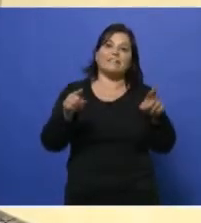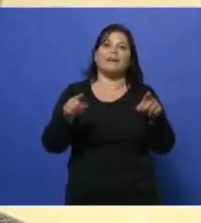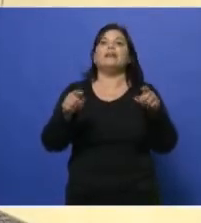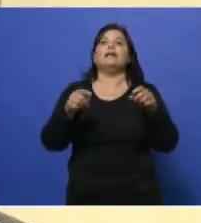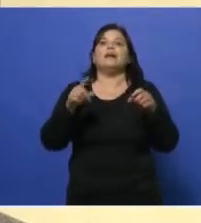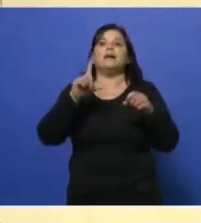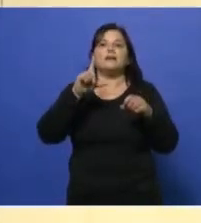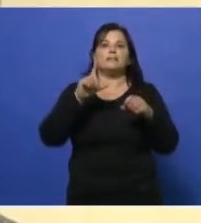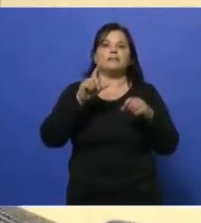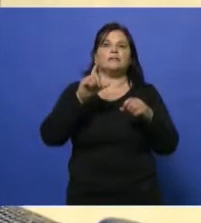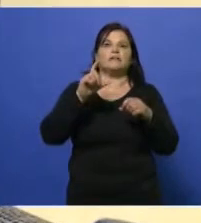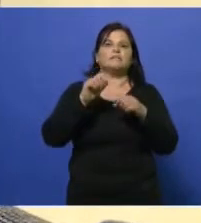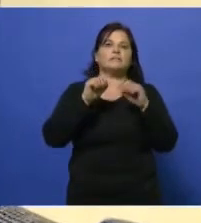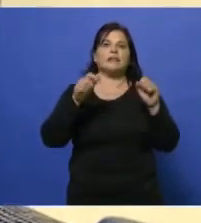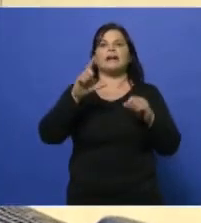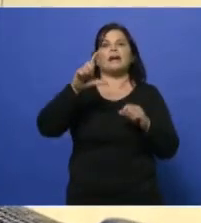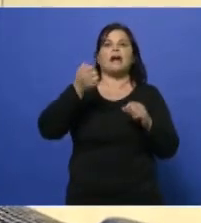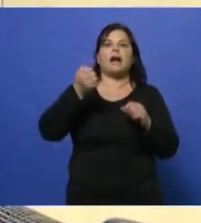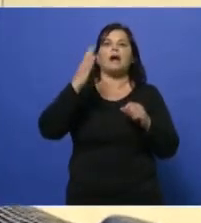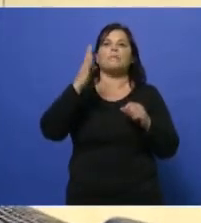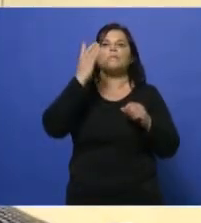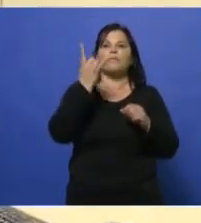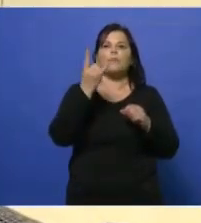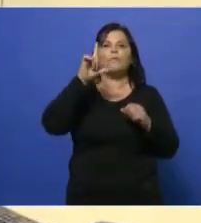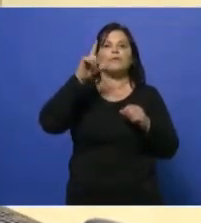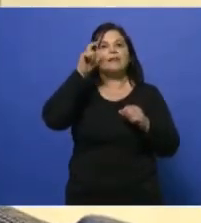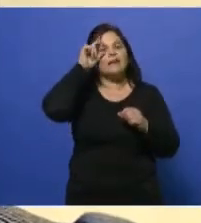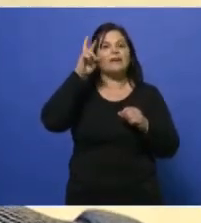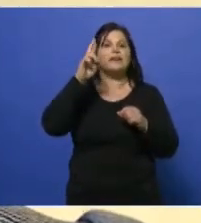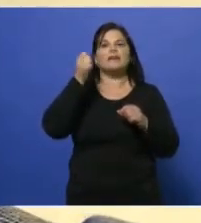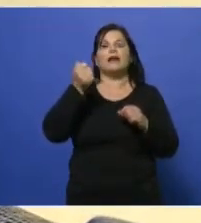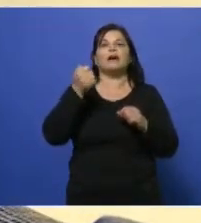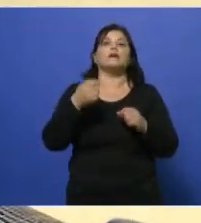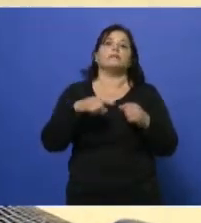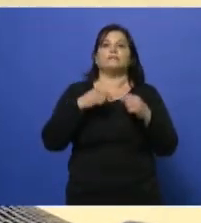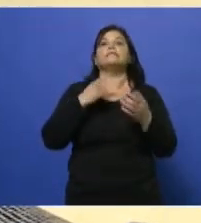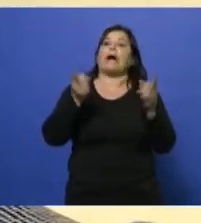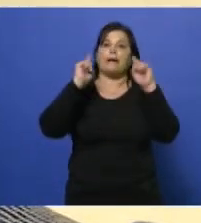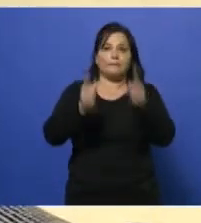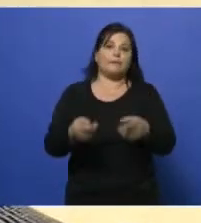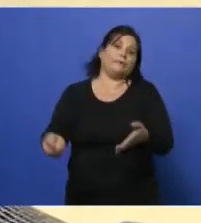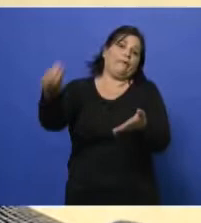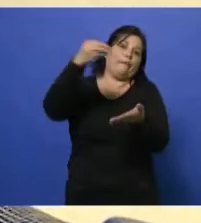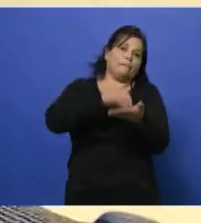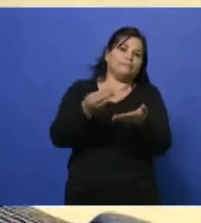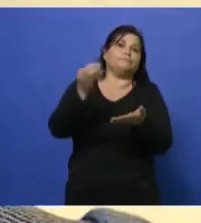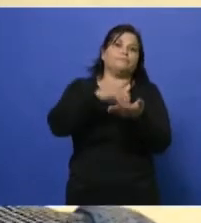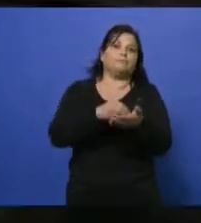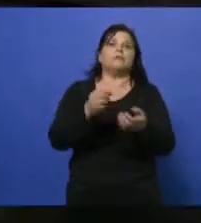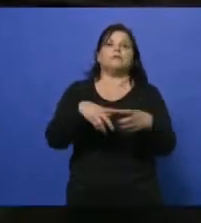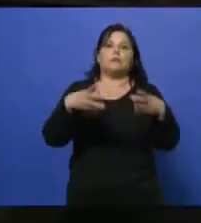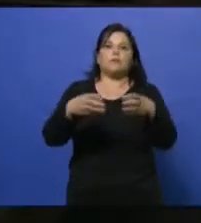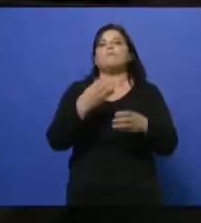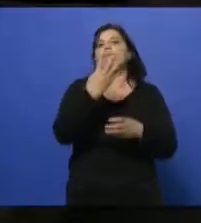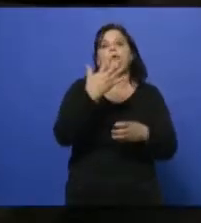va a tener una actuación allí y otro tipo de presencias que se van a dar a lo largo de estos 4 o 5 días. Y